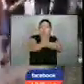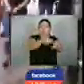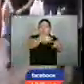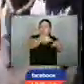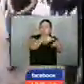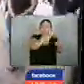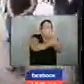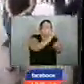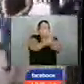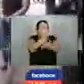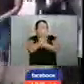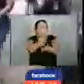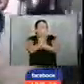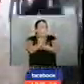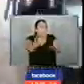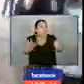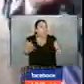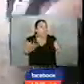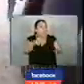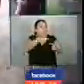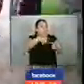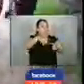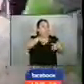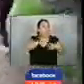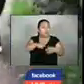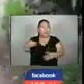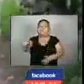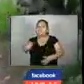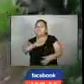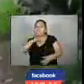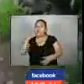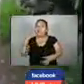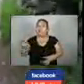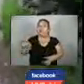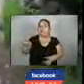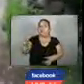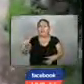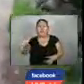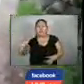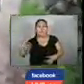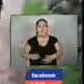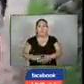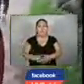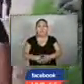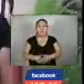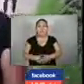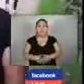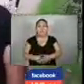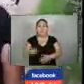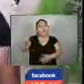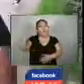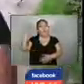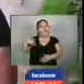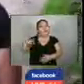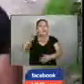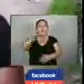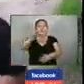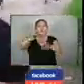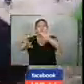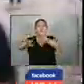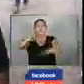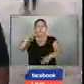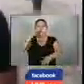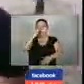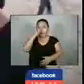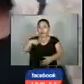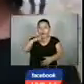está delinquiendo y le dio muerte en esta ocasión a tres agentes de autoridad en la fecha 28 de junio, como se